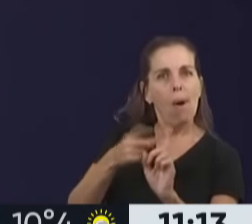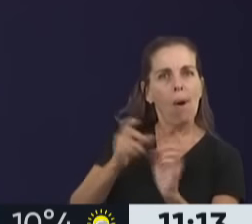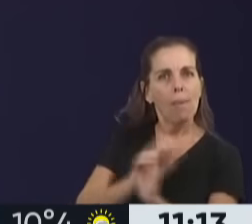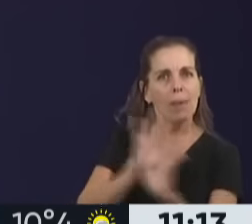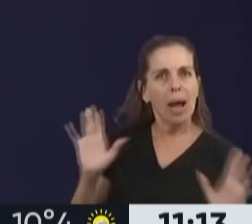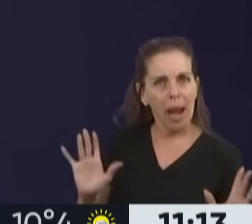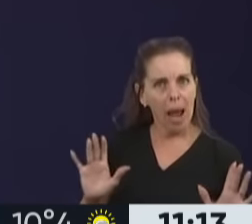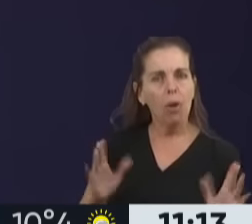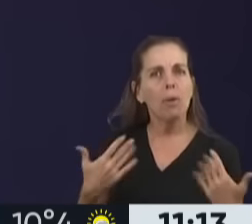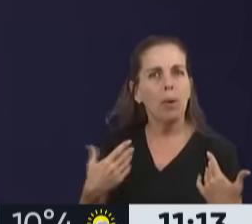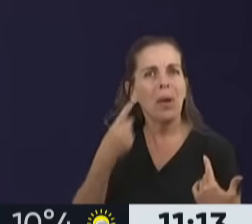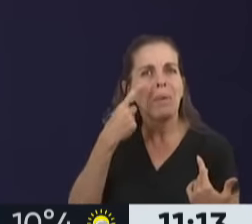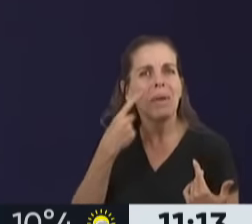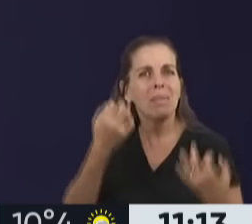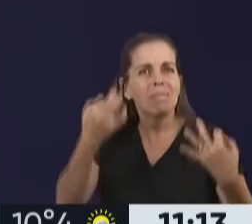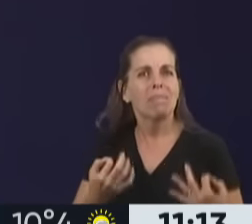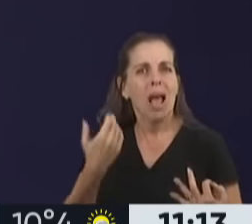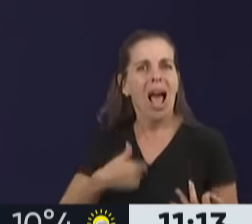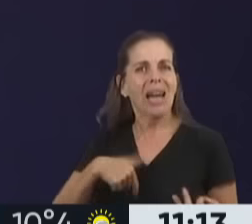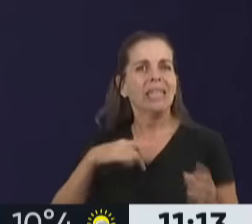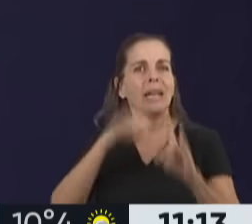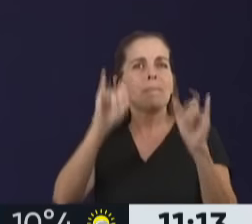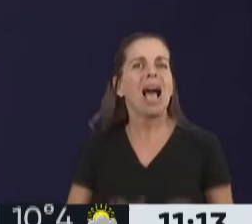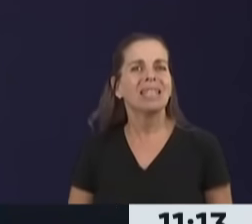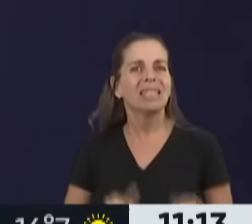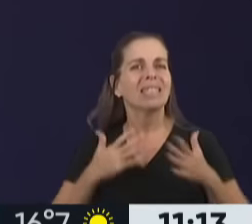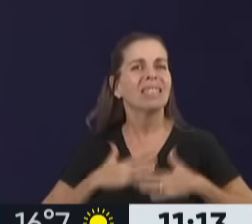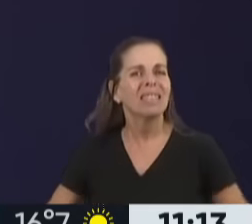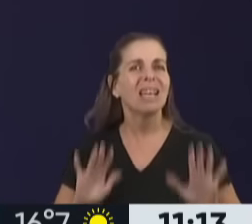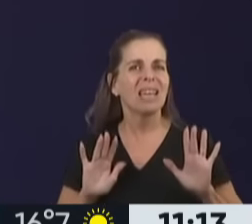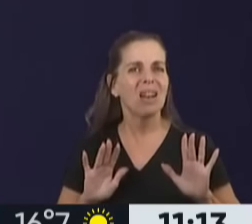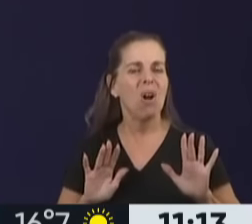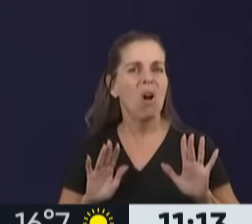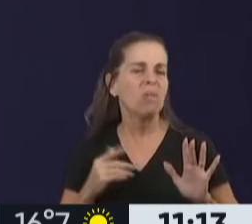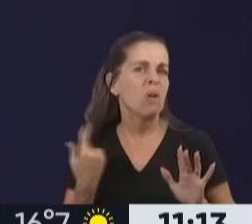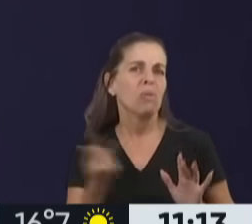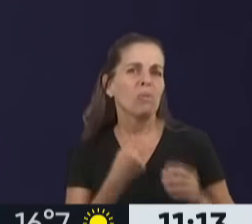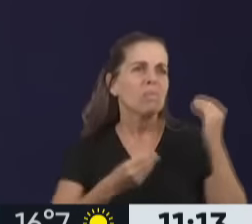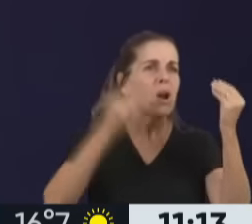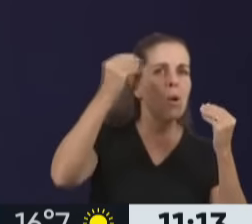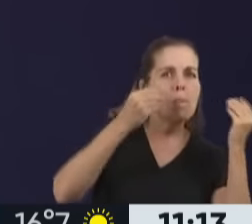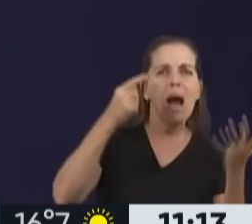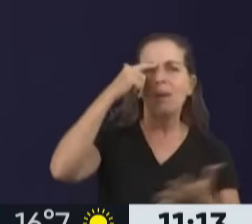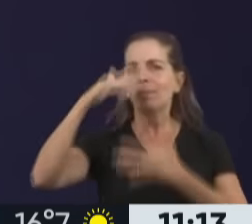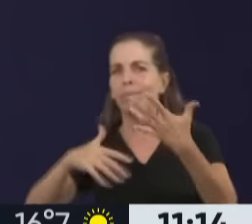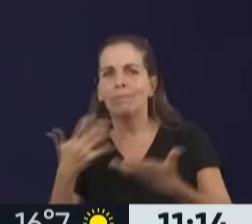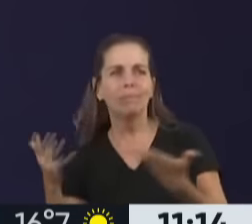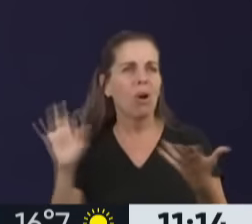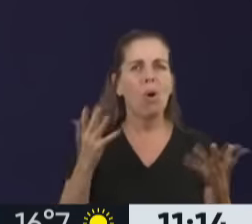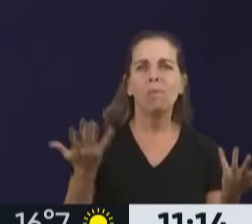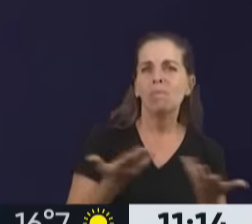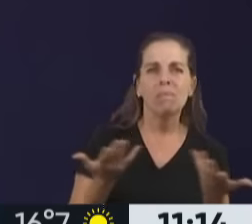en un Argentina en paz y y que nadie que a nadie se le complique la vida eh ni ni tenga que dejar de